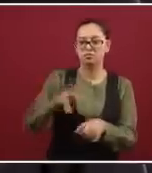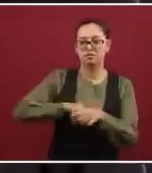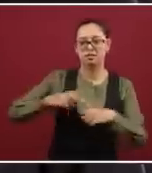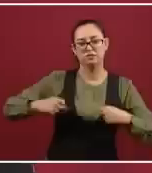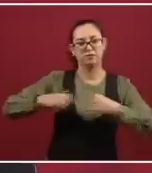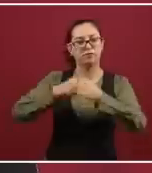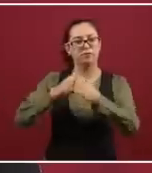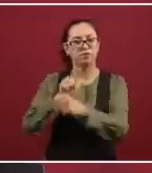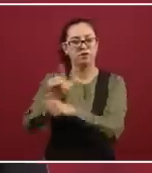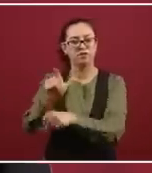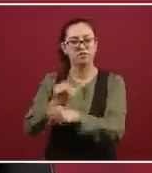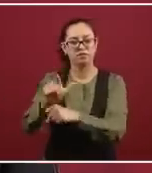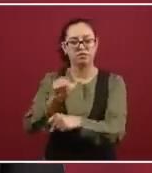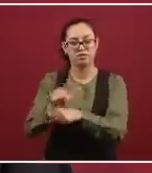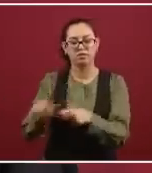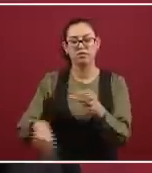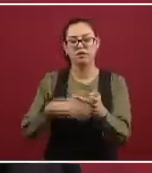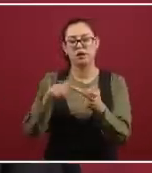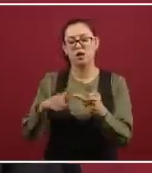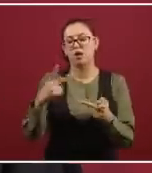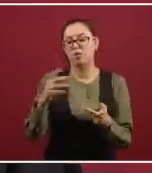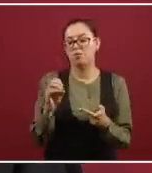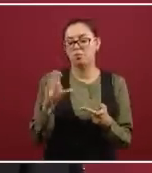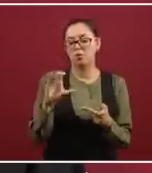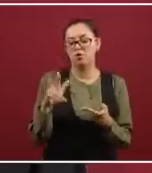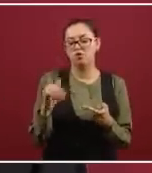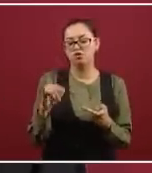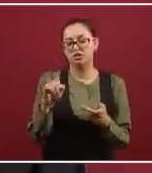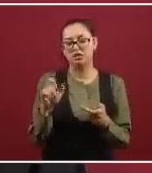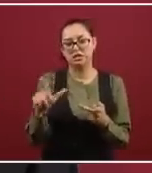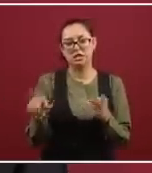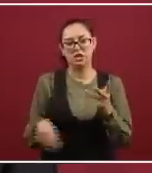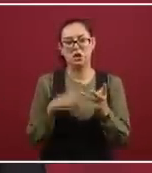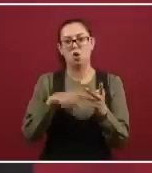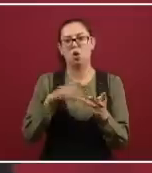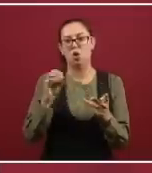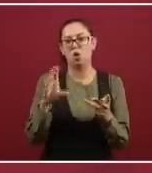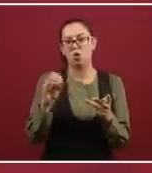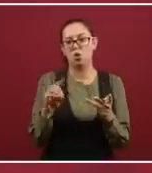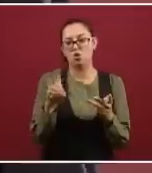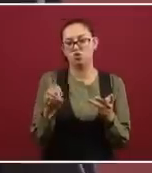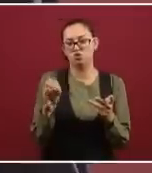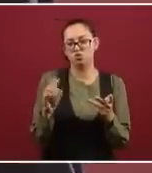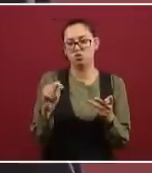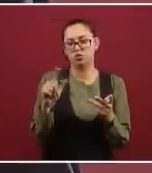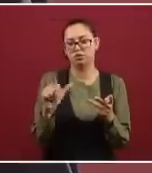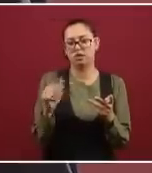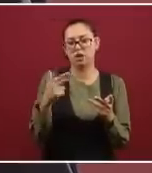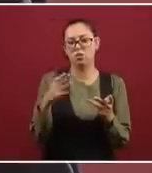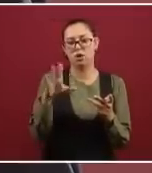queda pendiente Bochil, Ocosocuautla, mejor conocido como Coita.